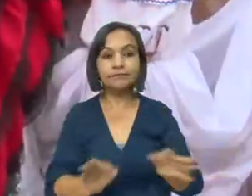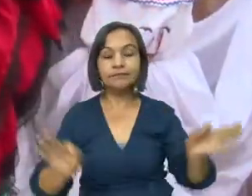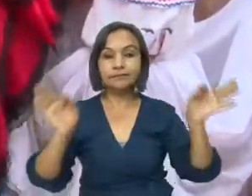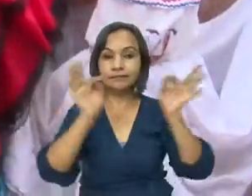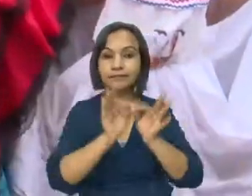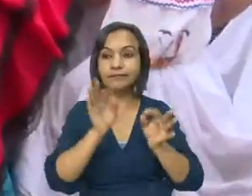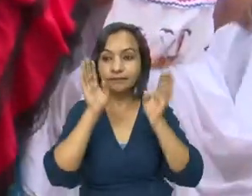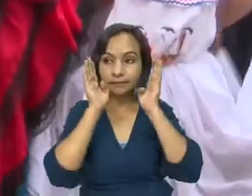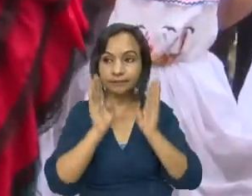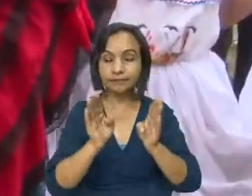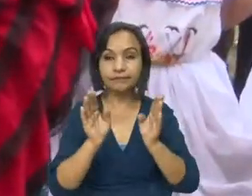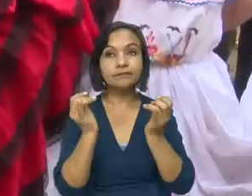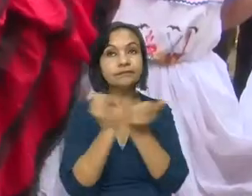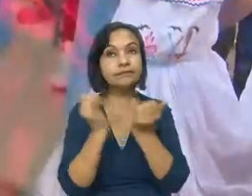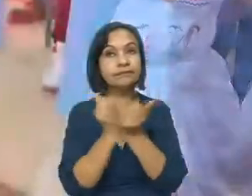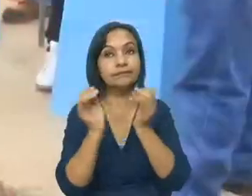importante tomar en cuenta. Pero además,